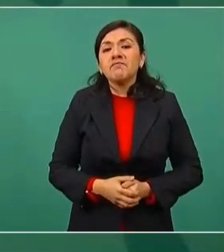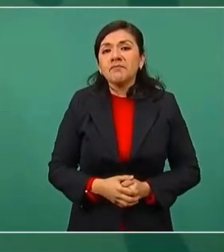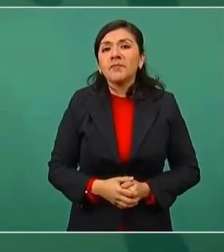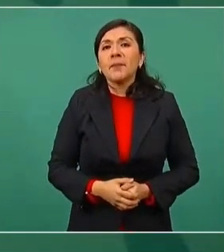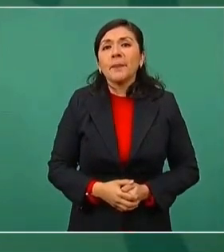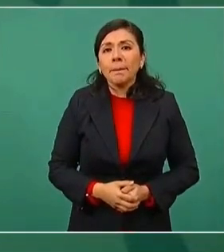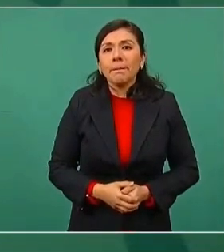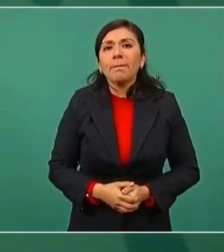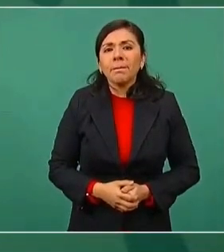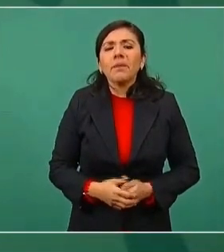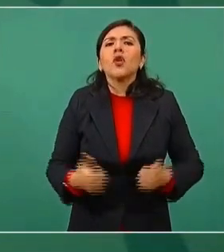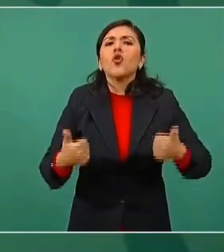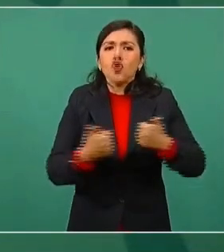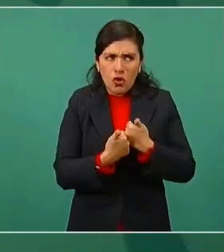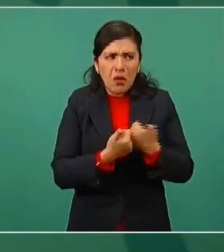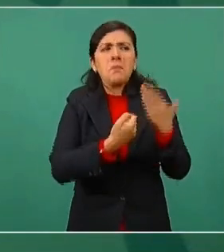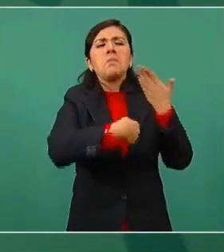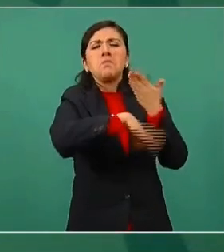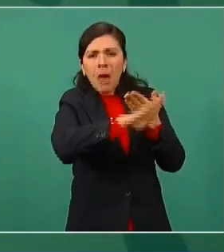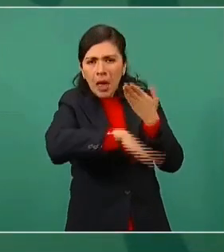de manera pacífica.